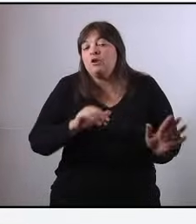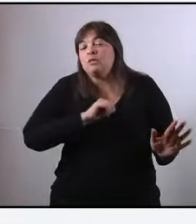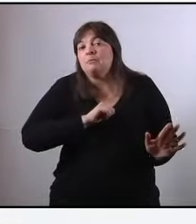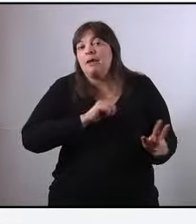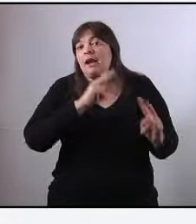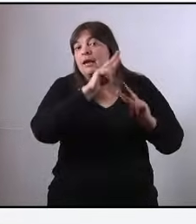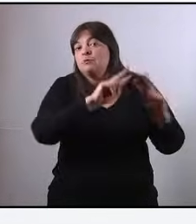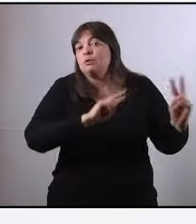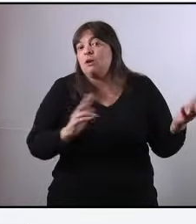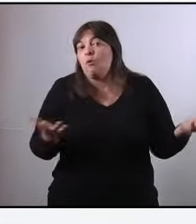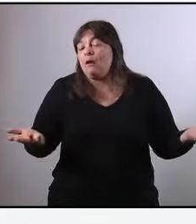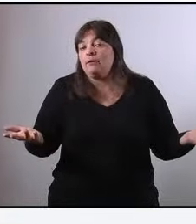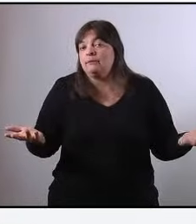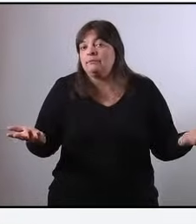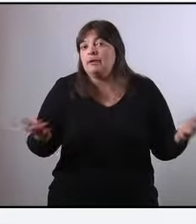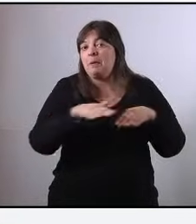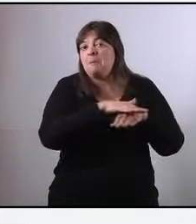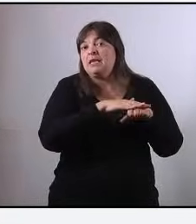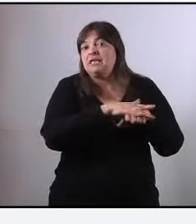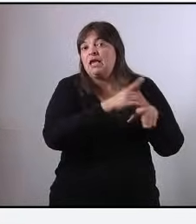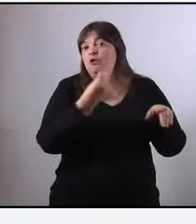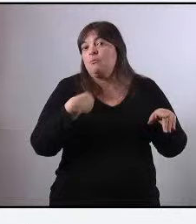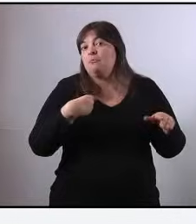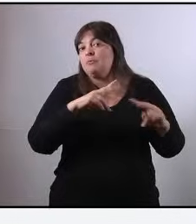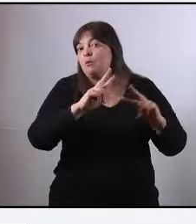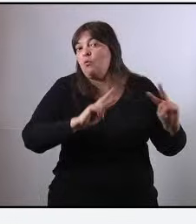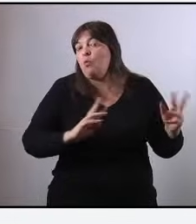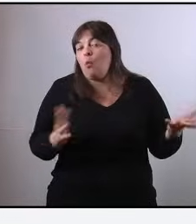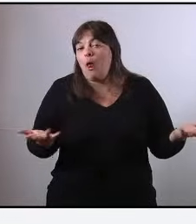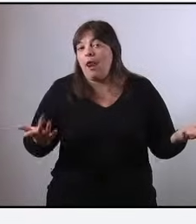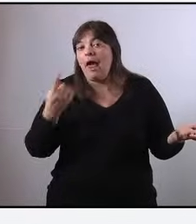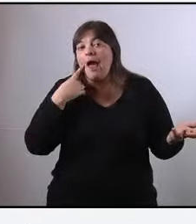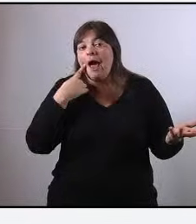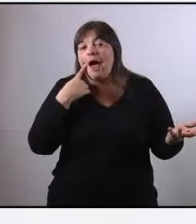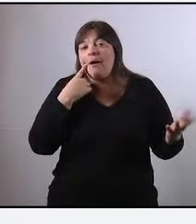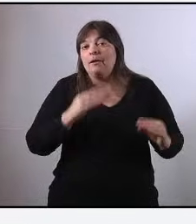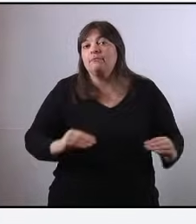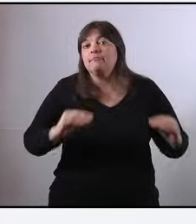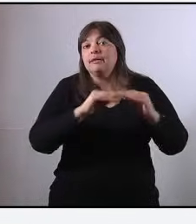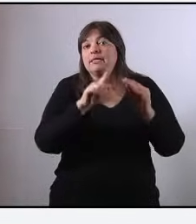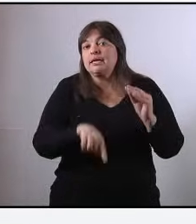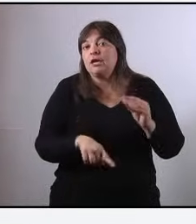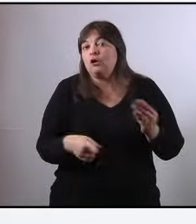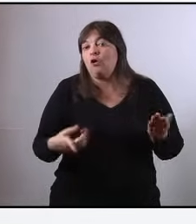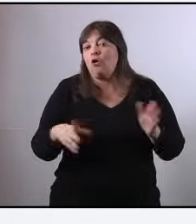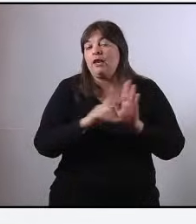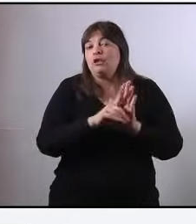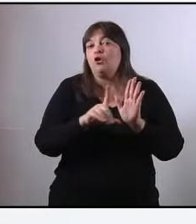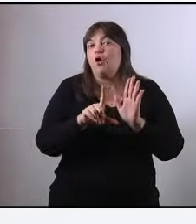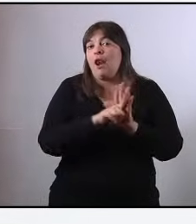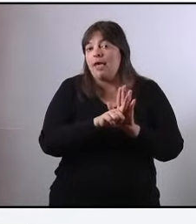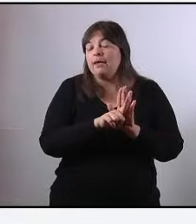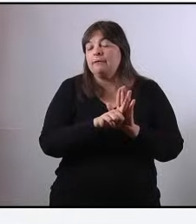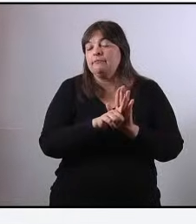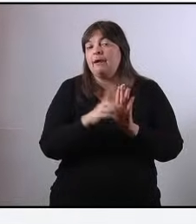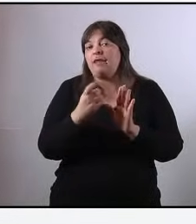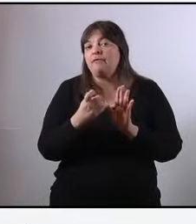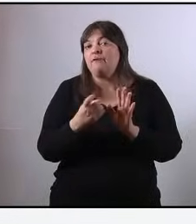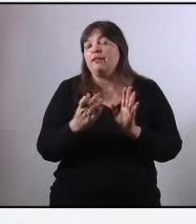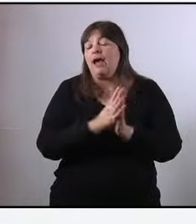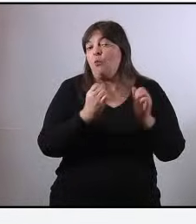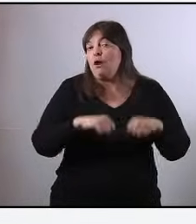esa respuesta del Ministerio y a ver si se convalida o no ese decreto ley que precisa el